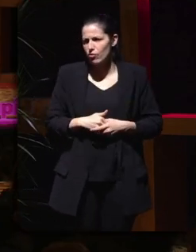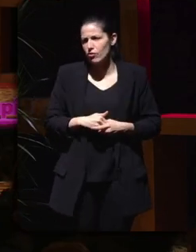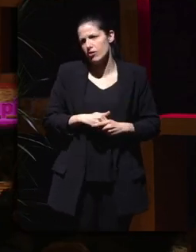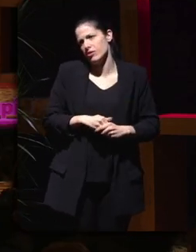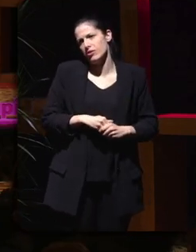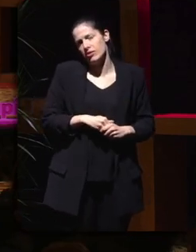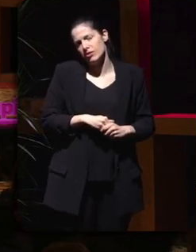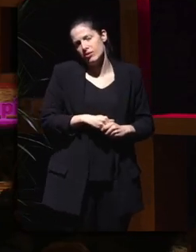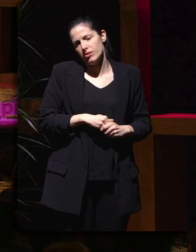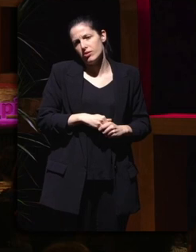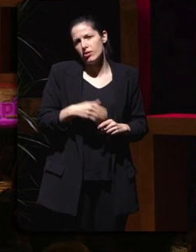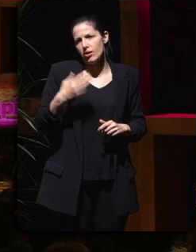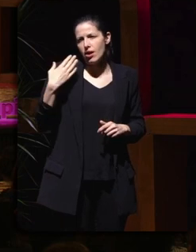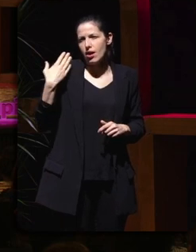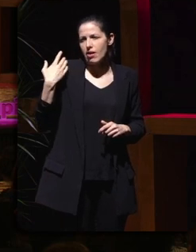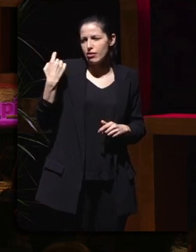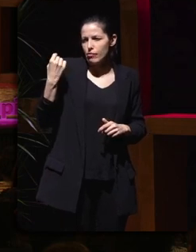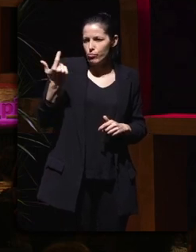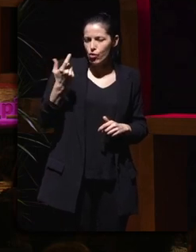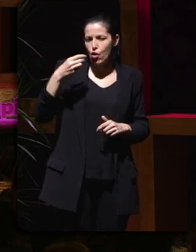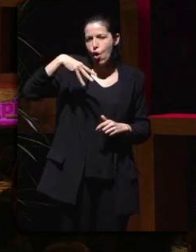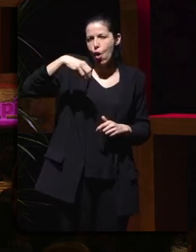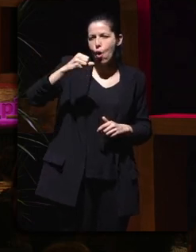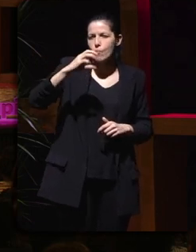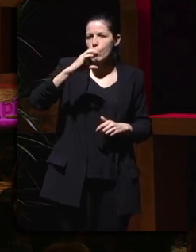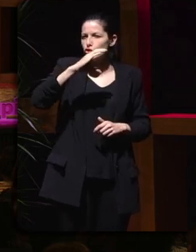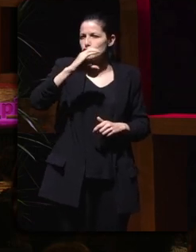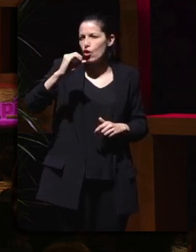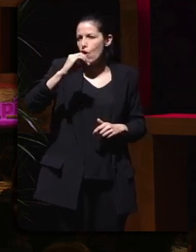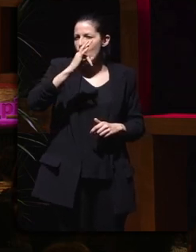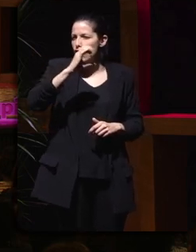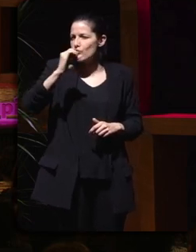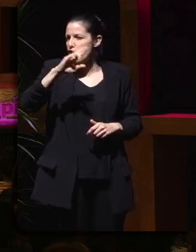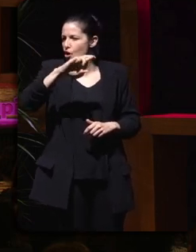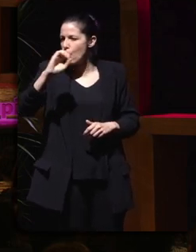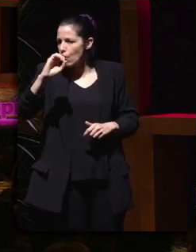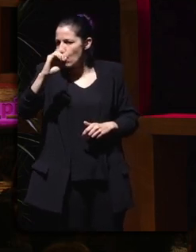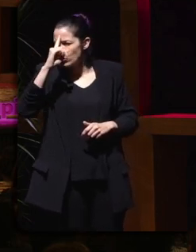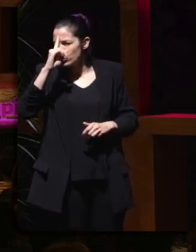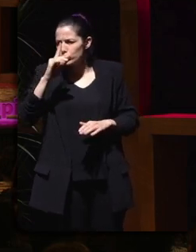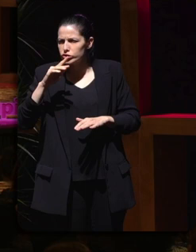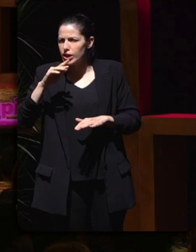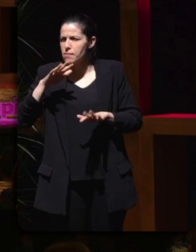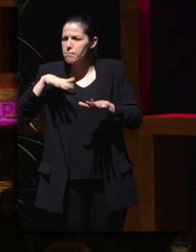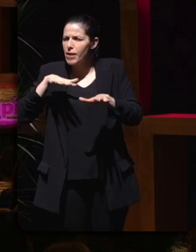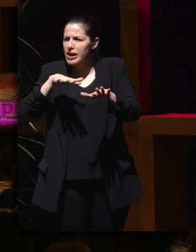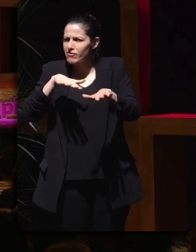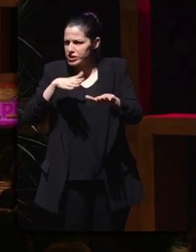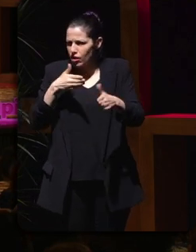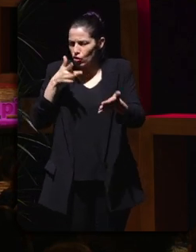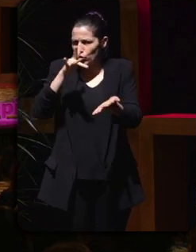hace dos años metieron moscóforo estuvisteis en la manifestación para que se dijésemos